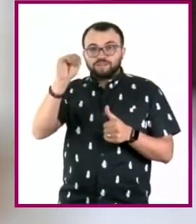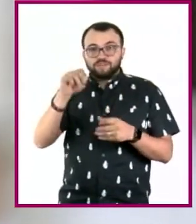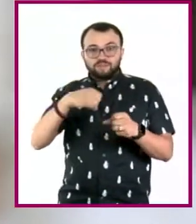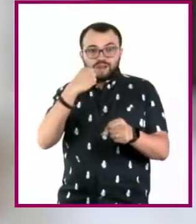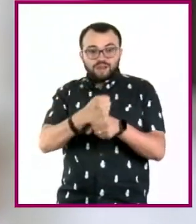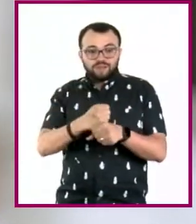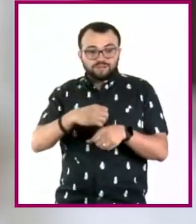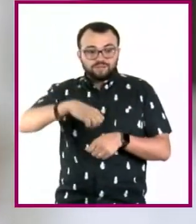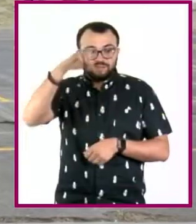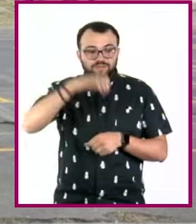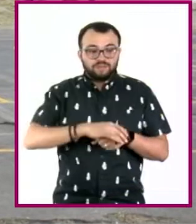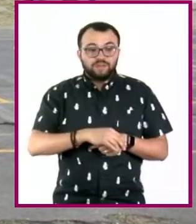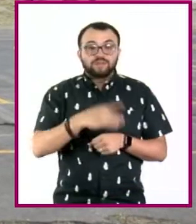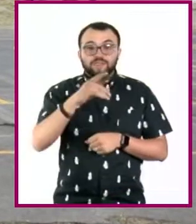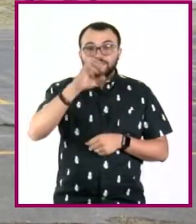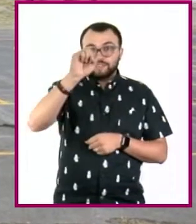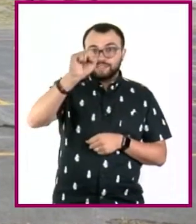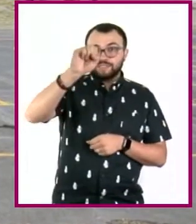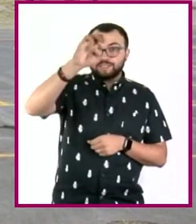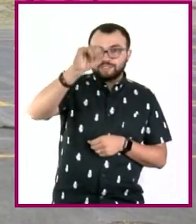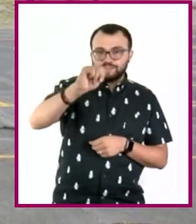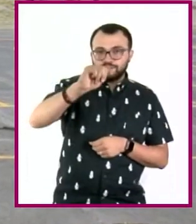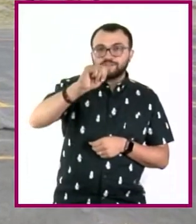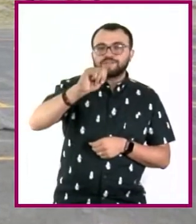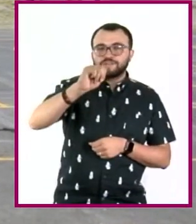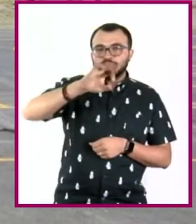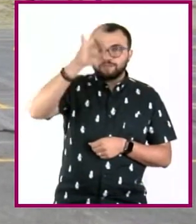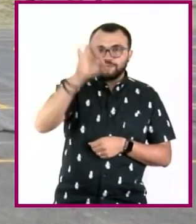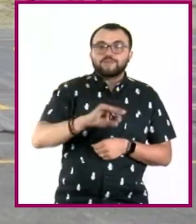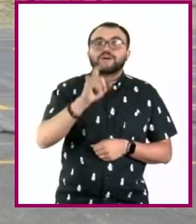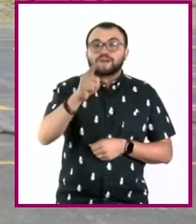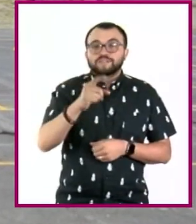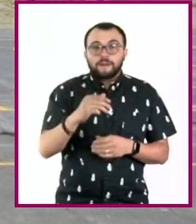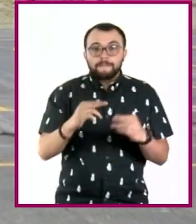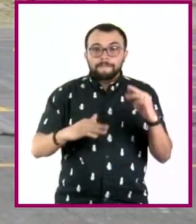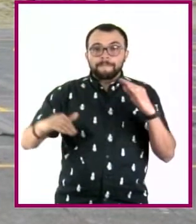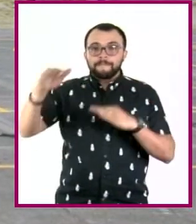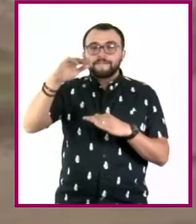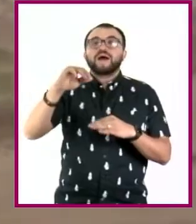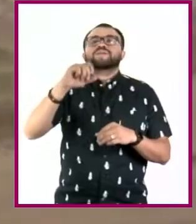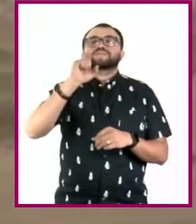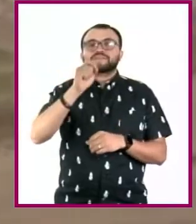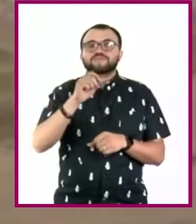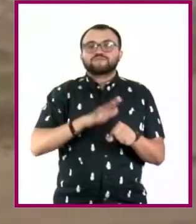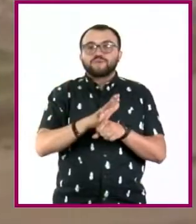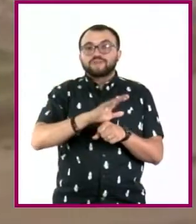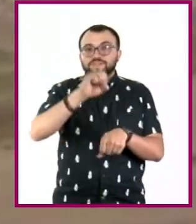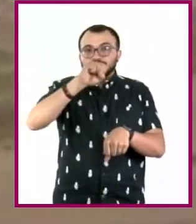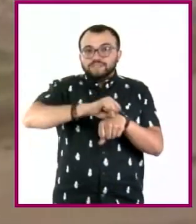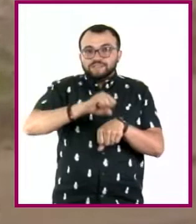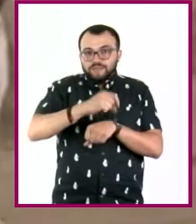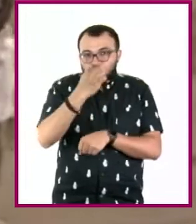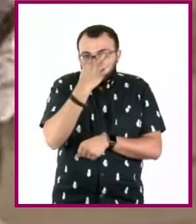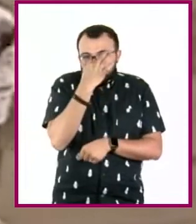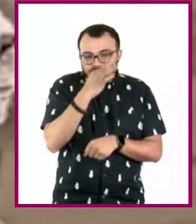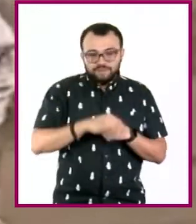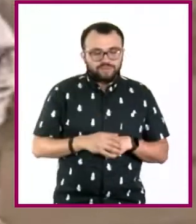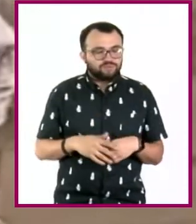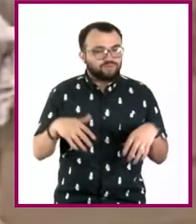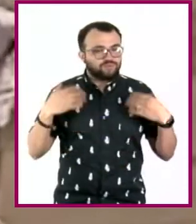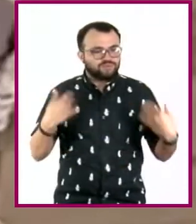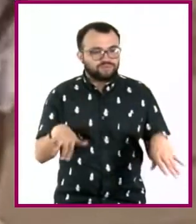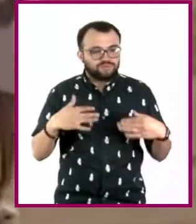el 69% tenían grado máximo de estudios de nivel secundaria. ¡Qué terrible! Esto se suma a lo que te voy a